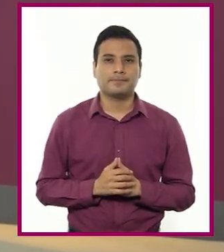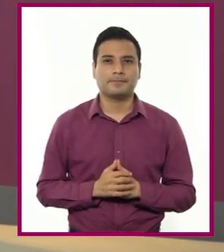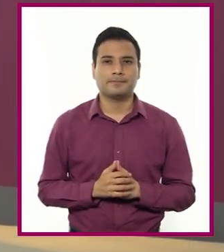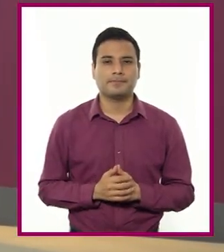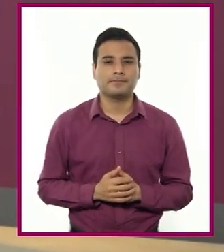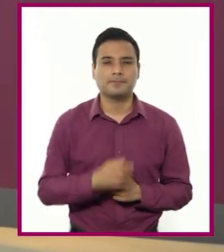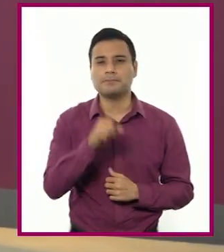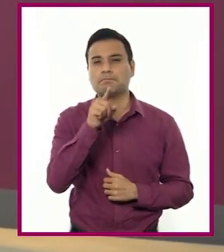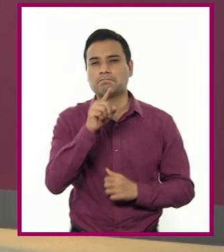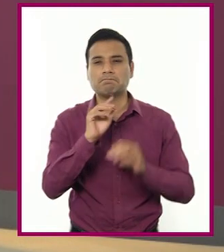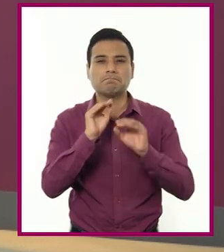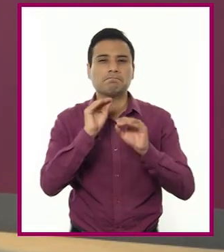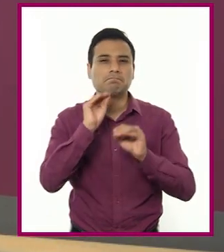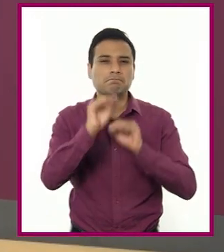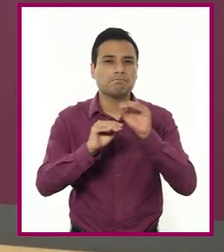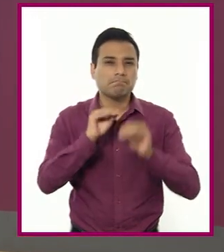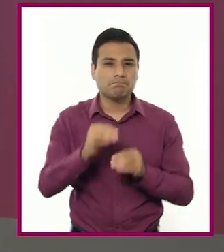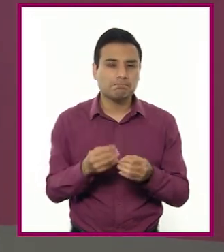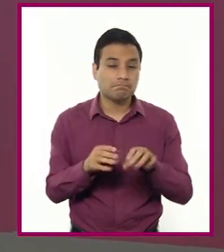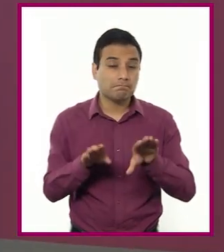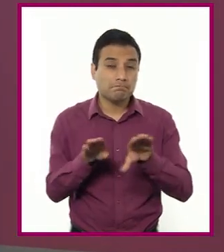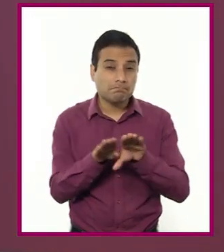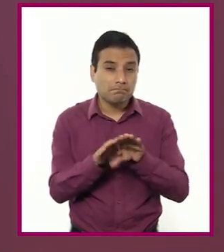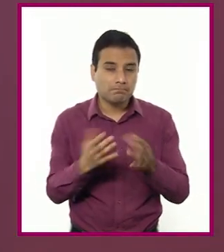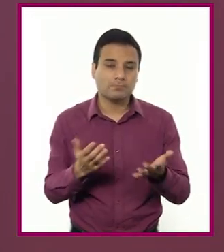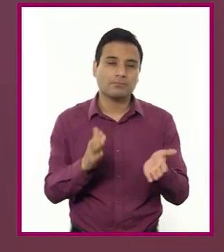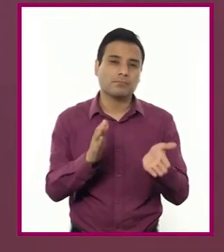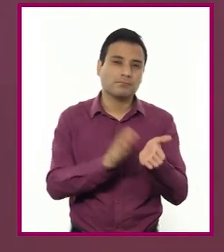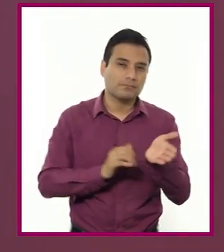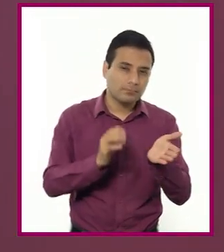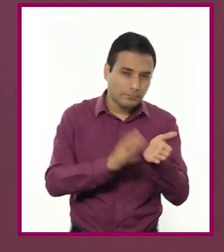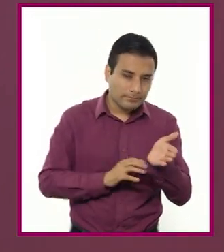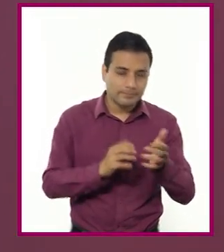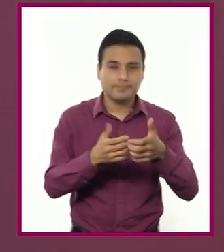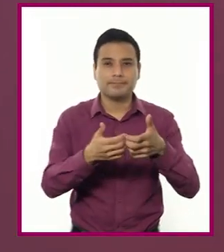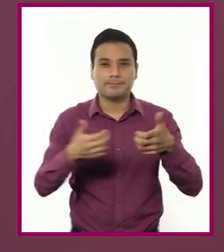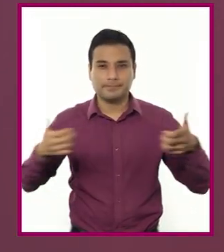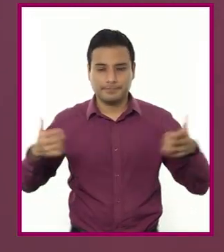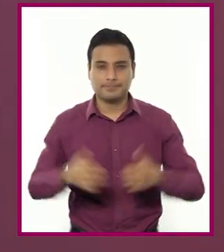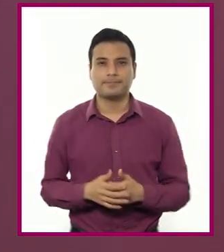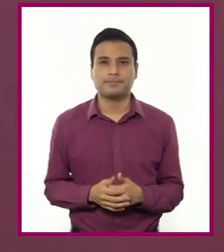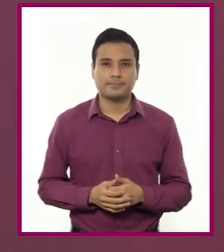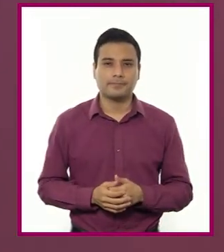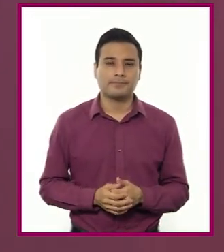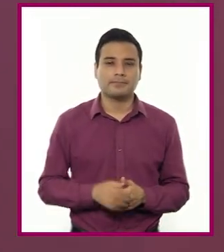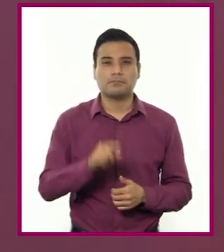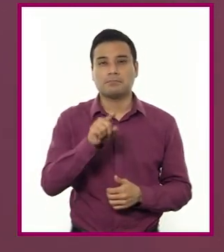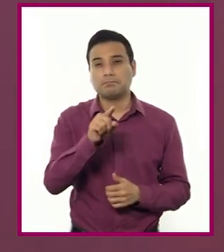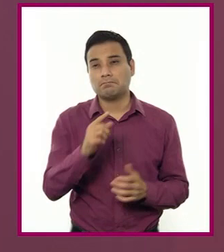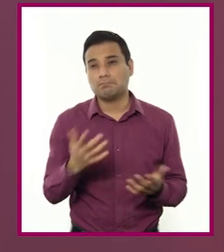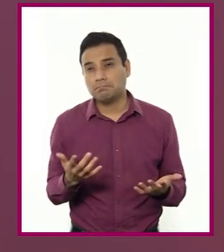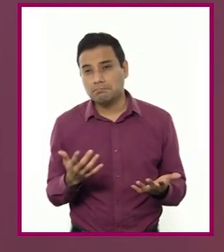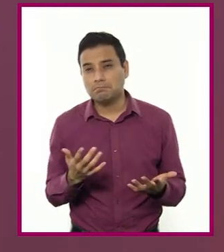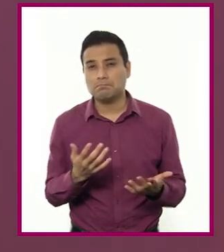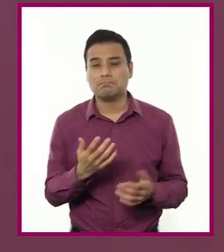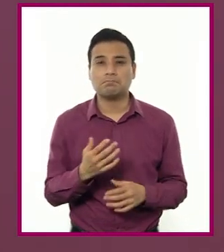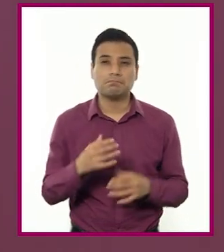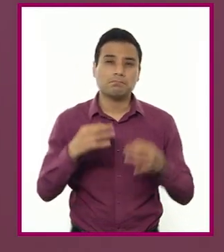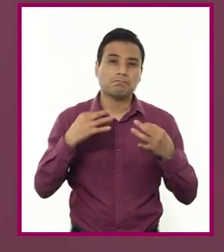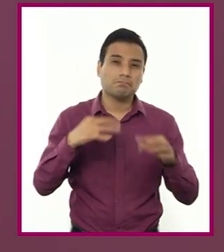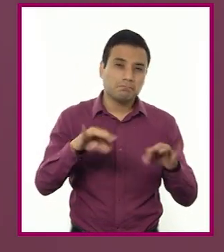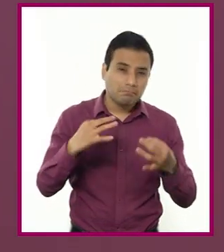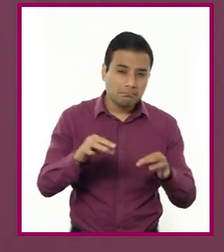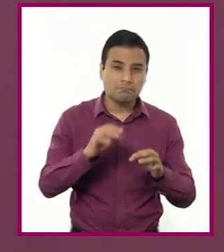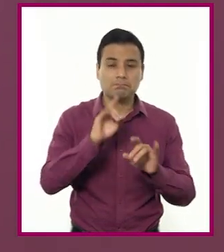su cartel, tomen papel o cartulina que tienen preparado. Pueden pegar 2 o 3 hojas de cuaderno